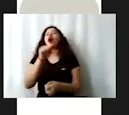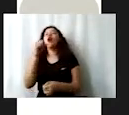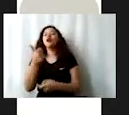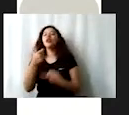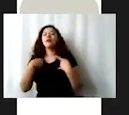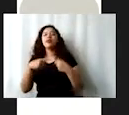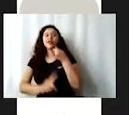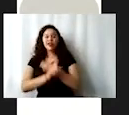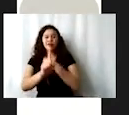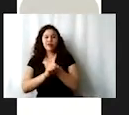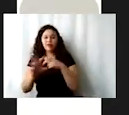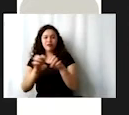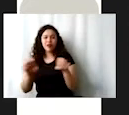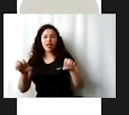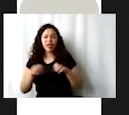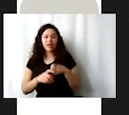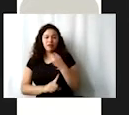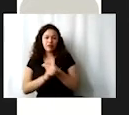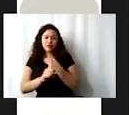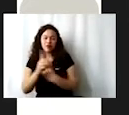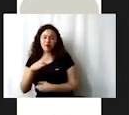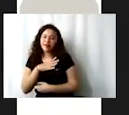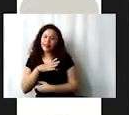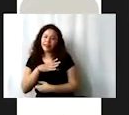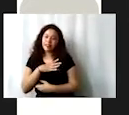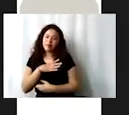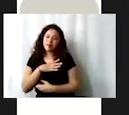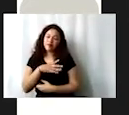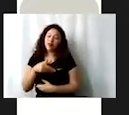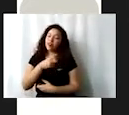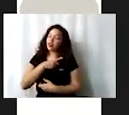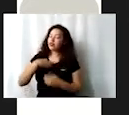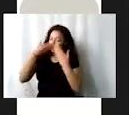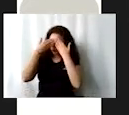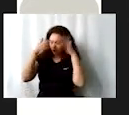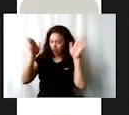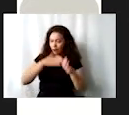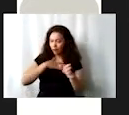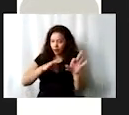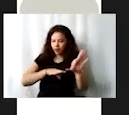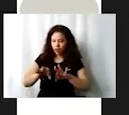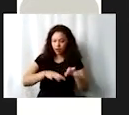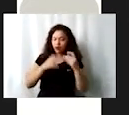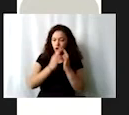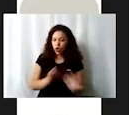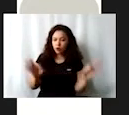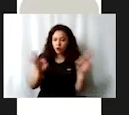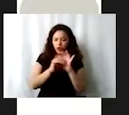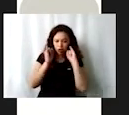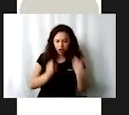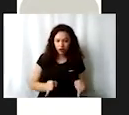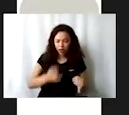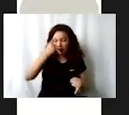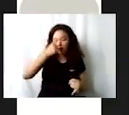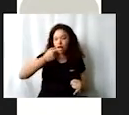en equipo. Tienes que hacer meramente conciencia de la importancia que tiene tu trabajo individual para